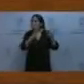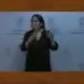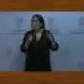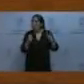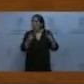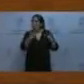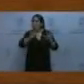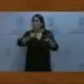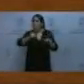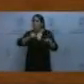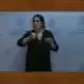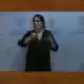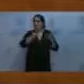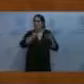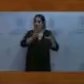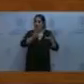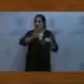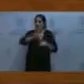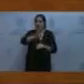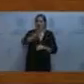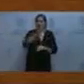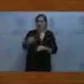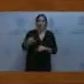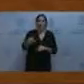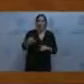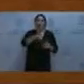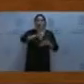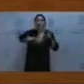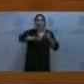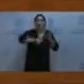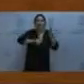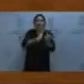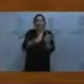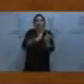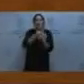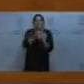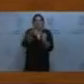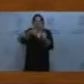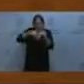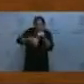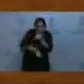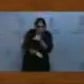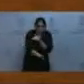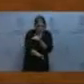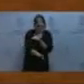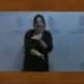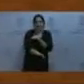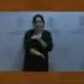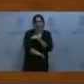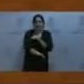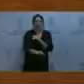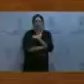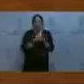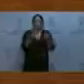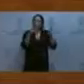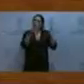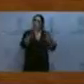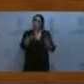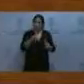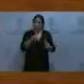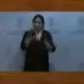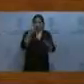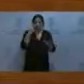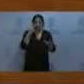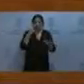unos 10.000 euros. El gasto del alquiler del coche, más el garaje para guardar el coche. Por cierto, le voy a dar otro consejo. Mire de quién es